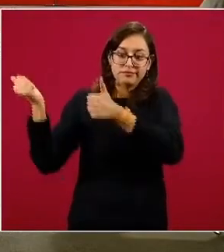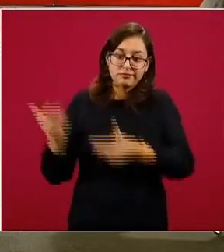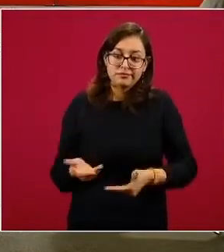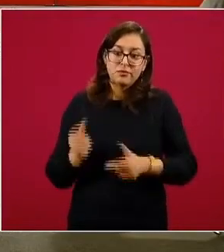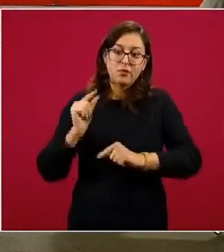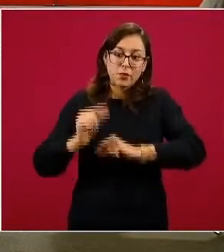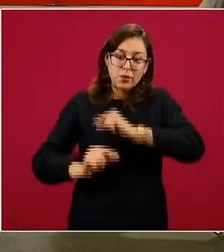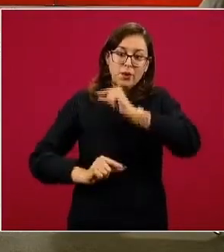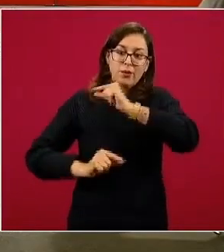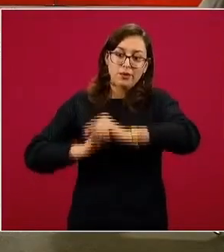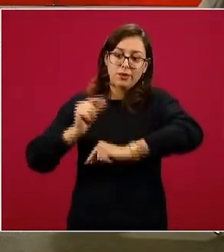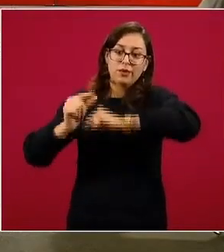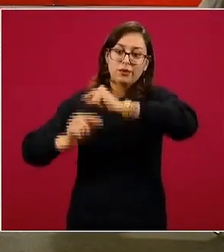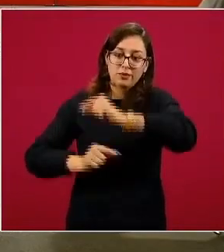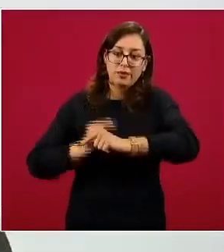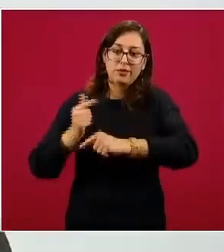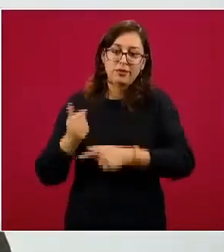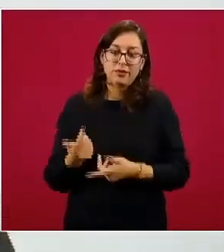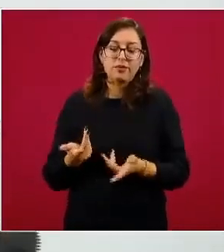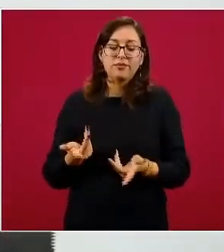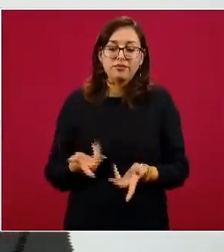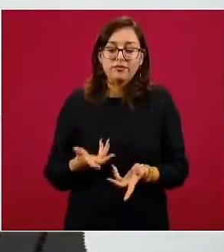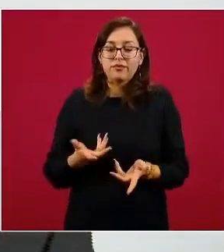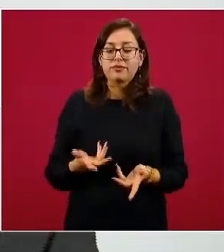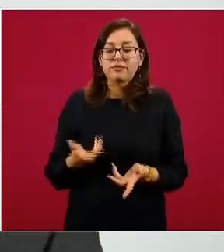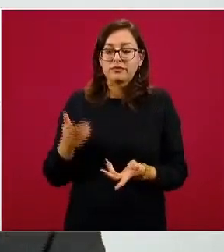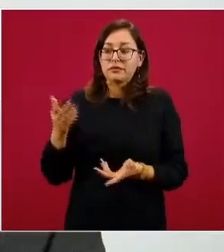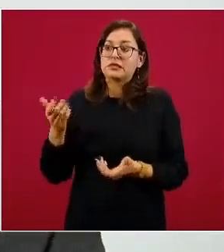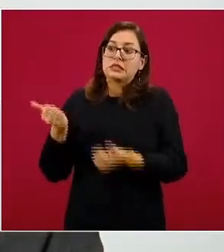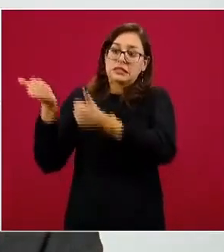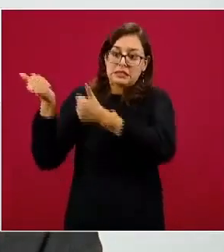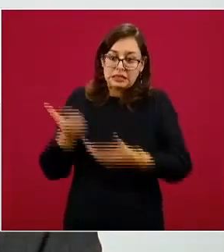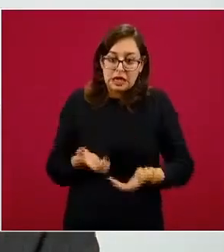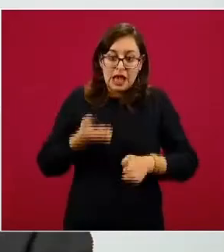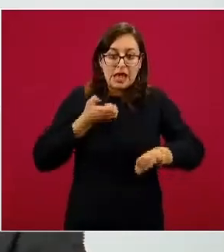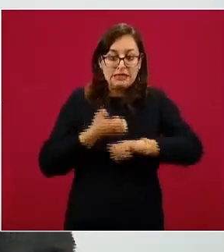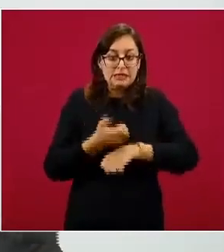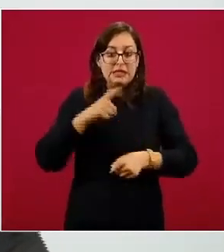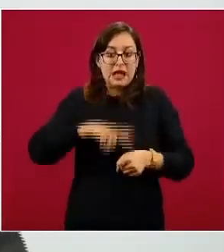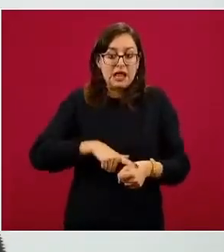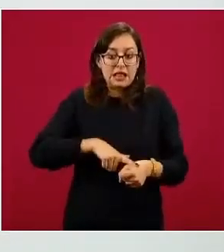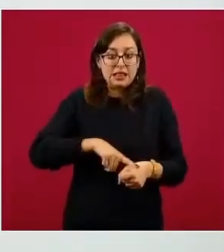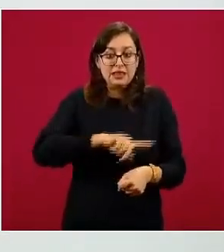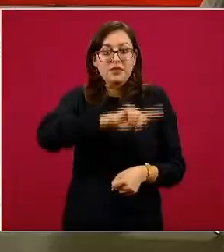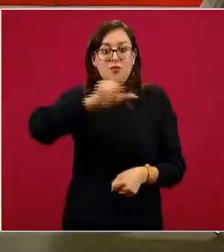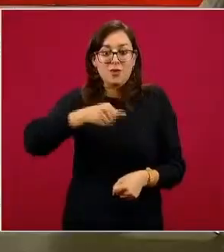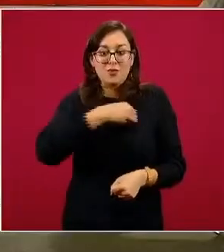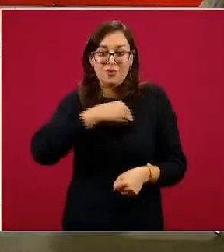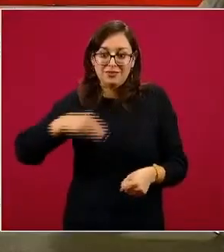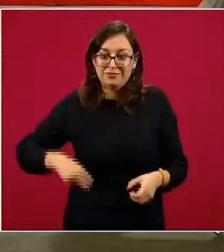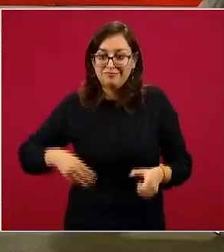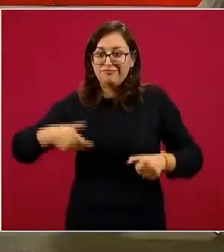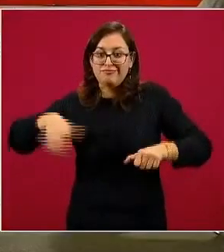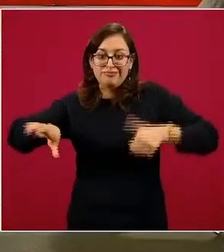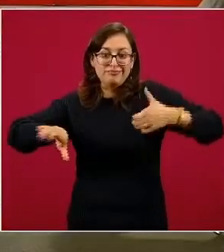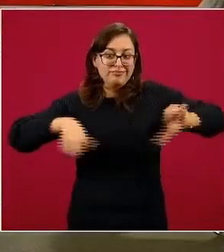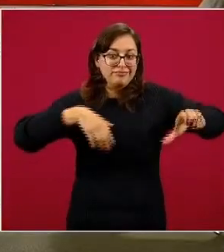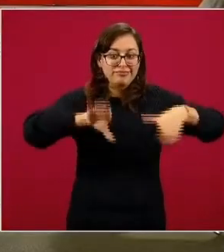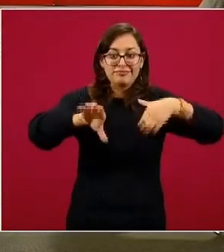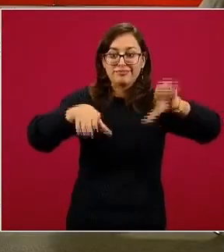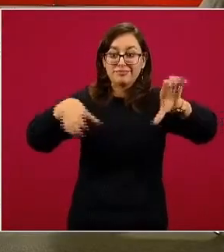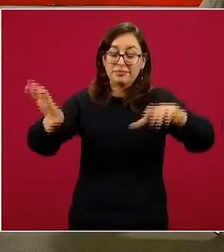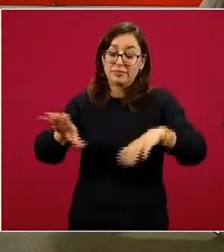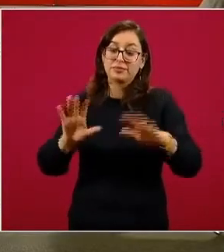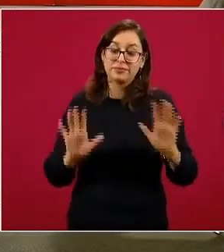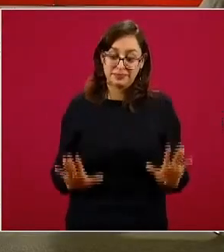de los almacenes centrales de los estados a el punto de servicio. Hemos dejado en claro que la responsabilidad del